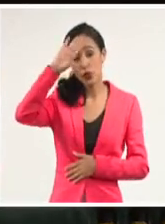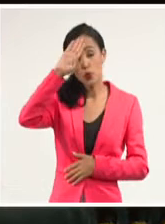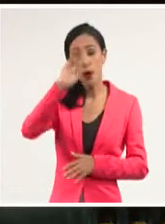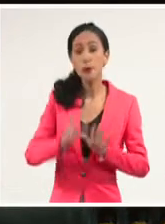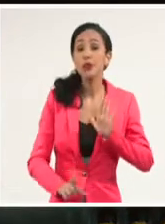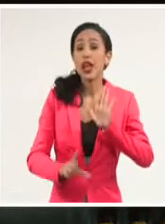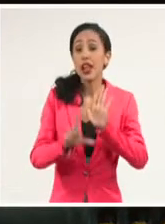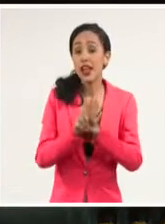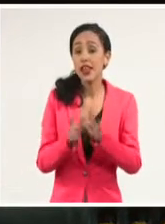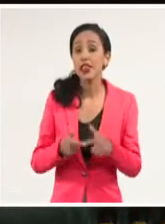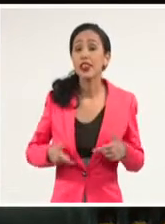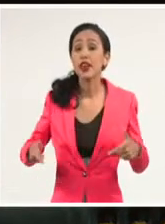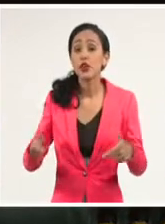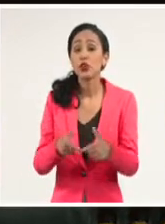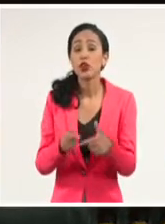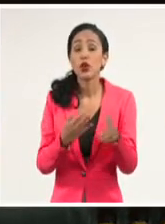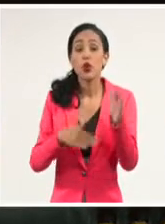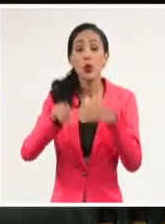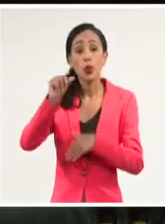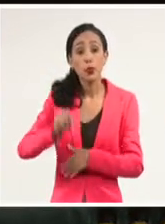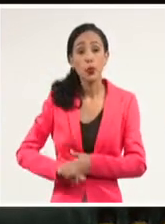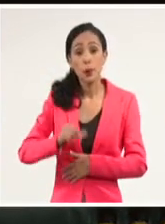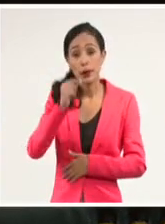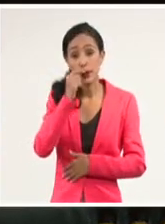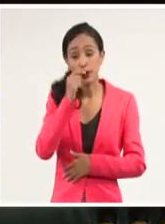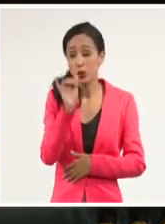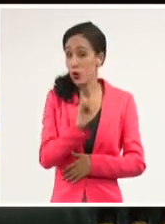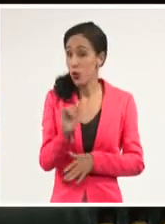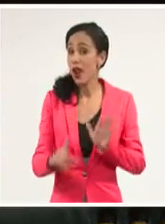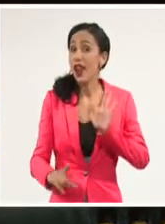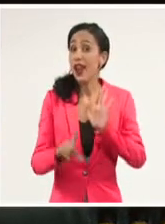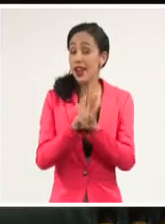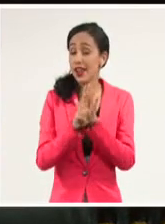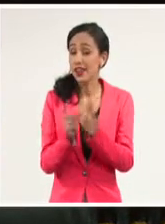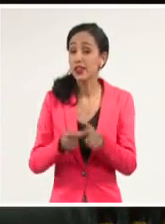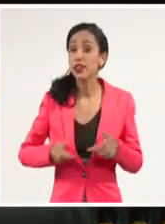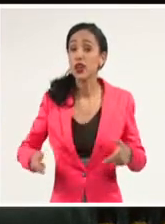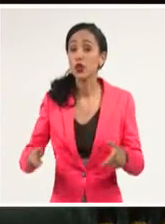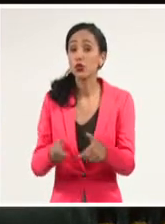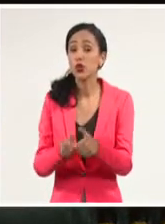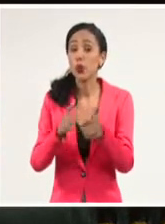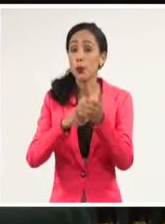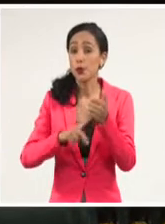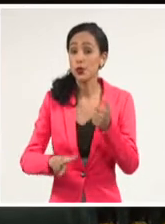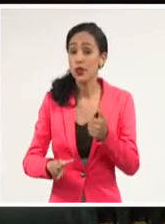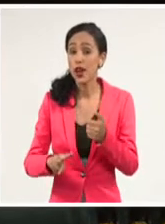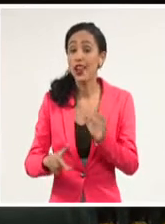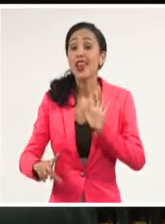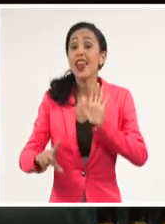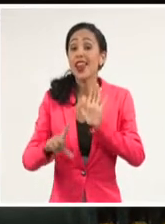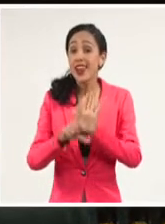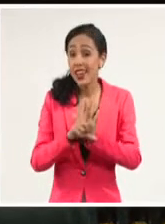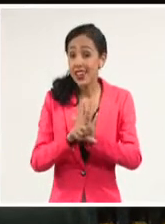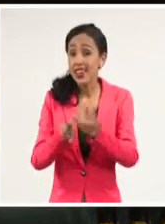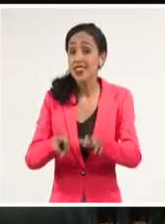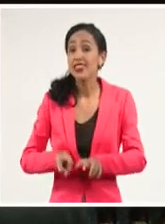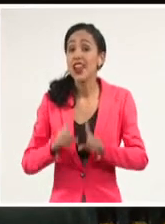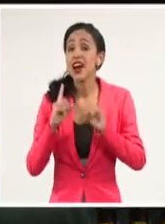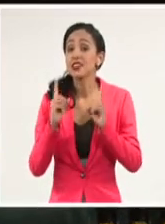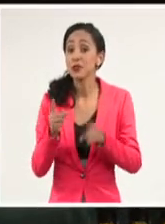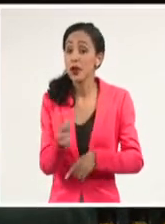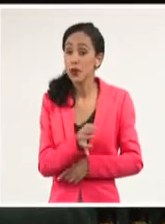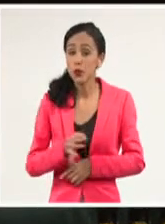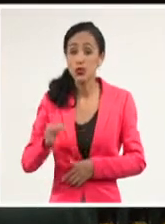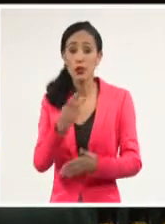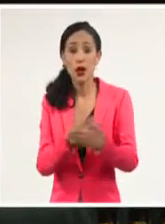del Consejo de Ministros, la ley de los gobiernos provinciales, la ley de las asambleas municipales del Poder